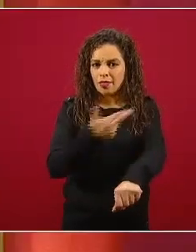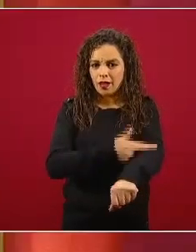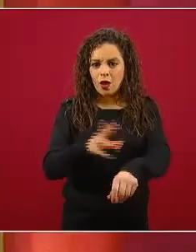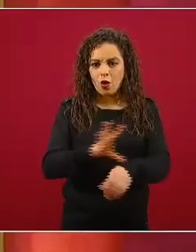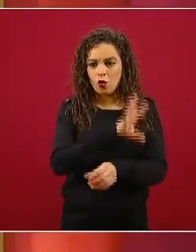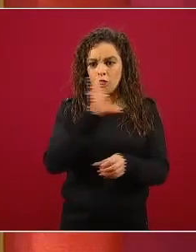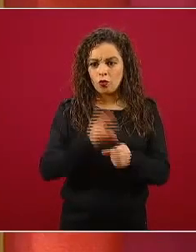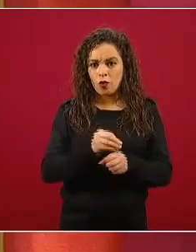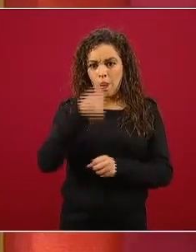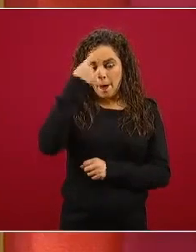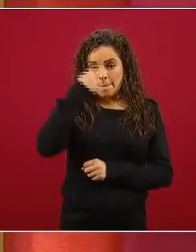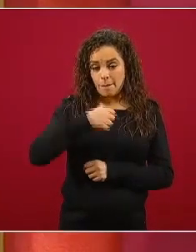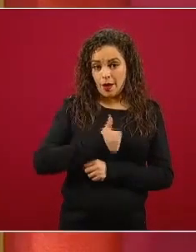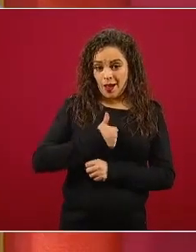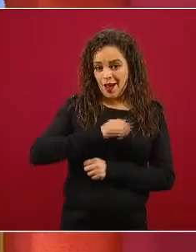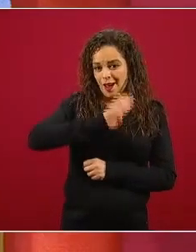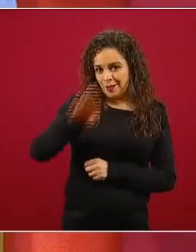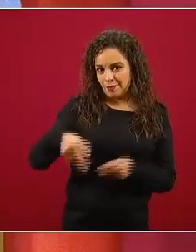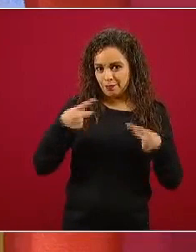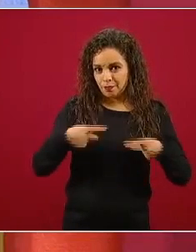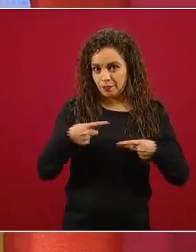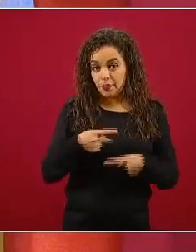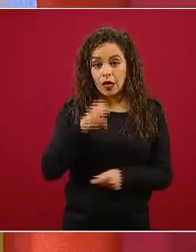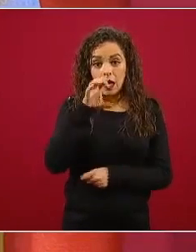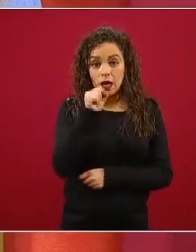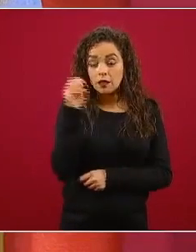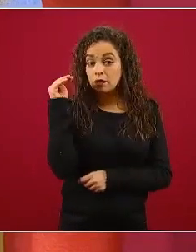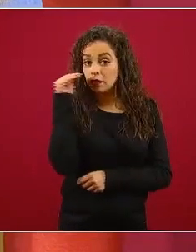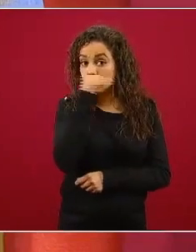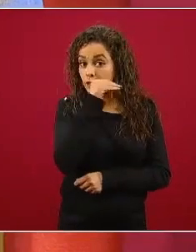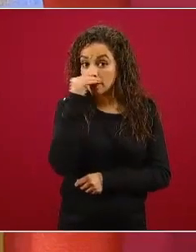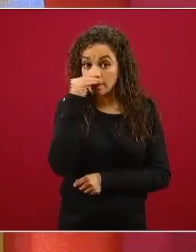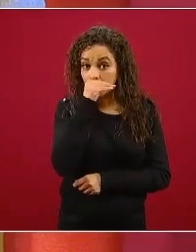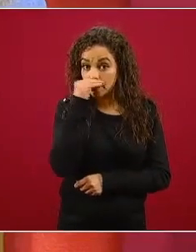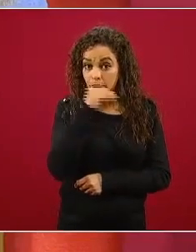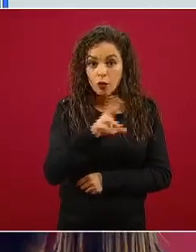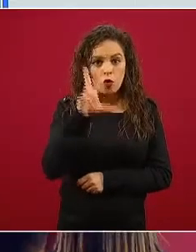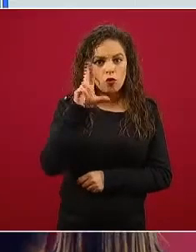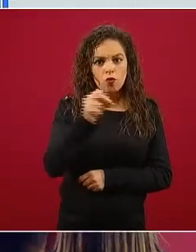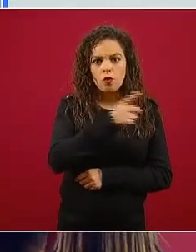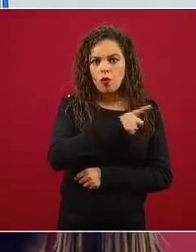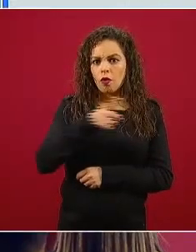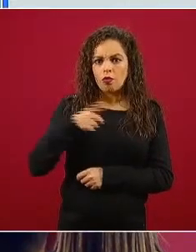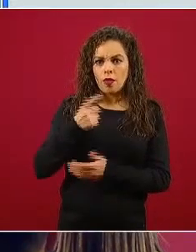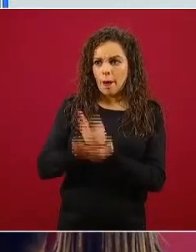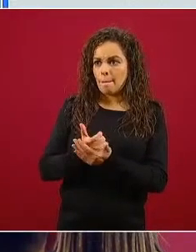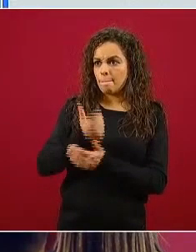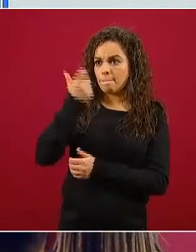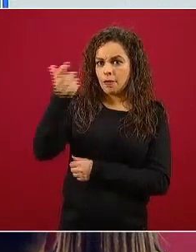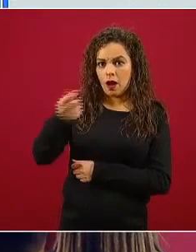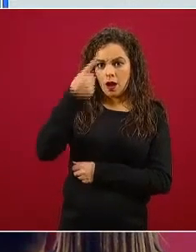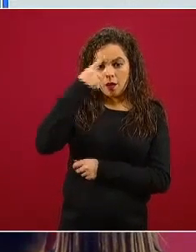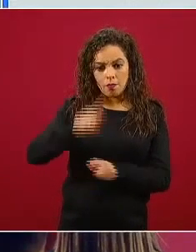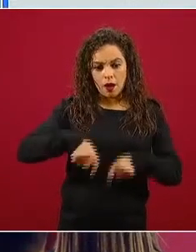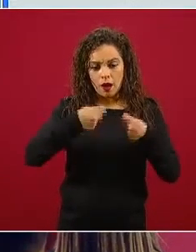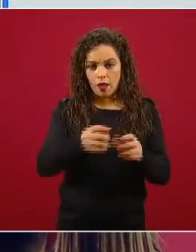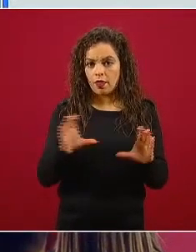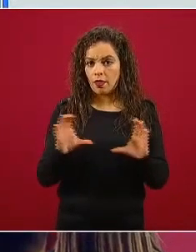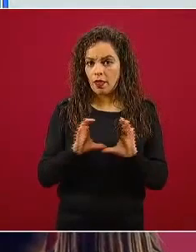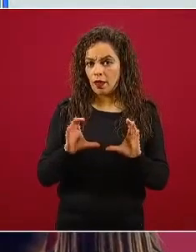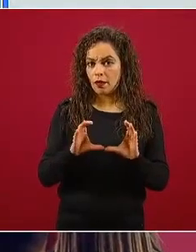del certificado de defunción son gratuitos. Nadie debe cobrar por certificar una